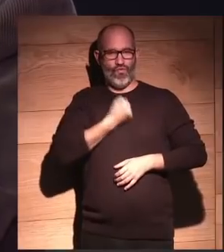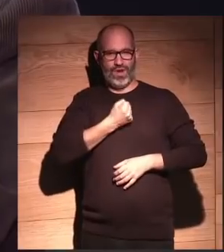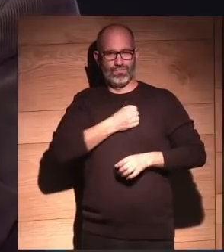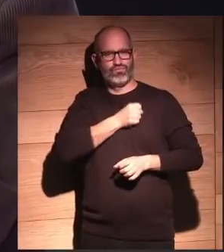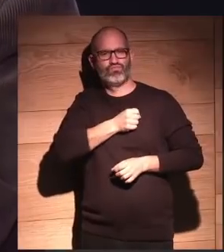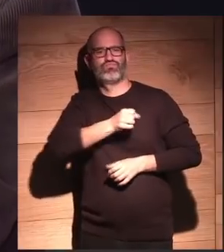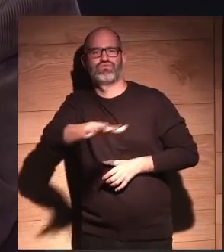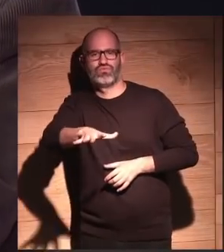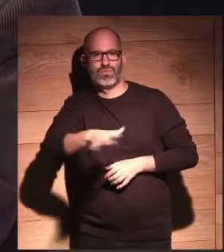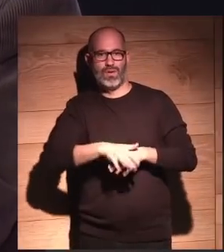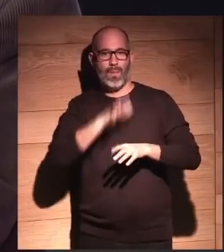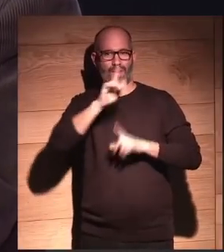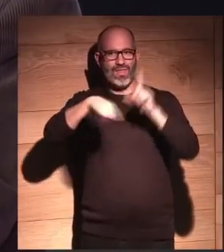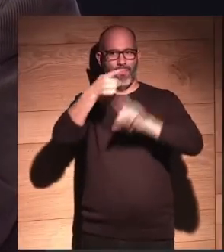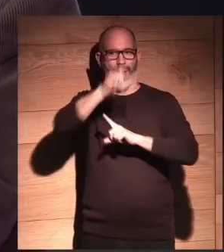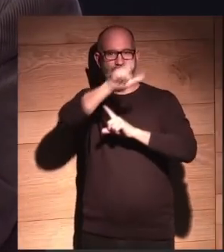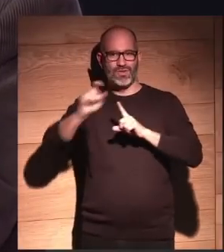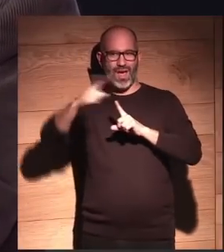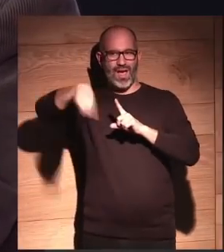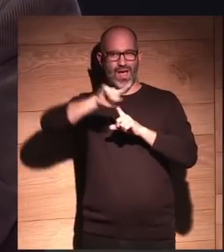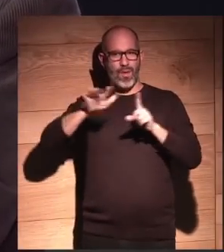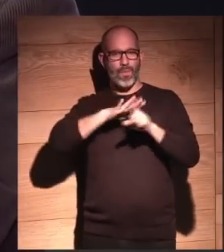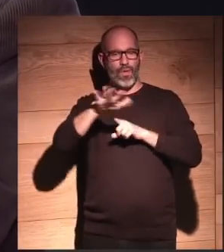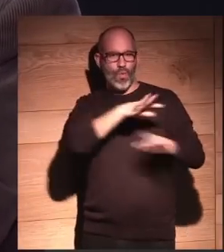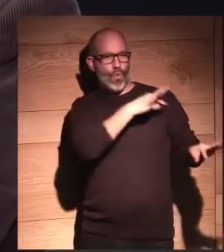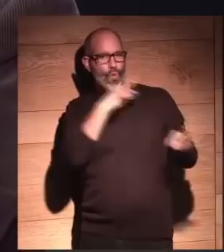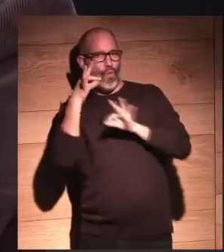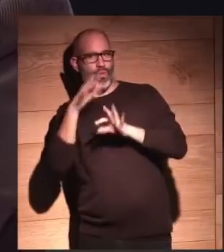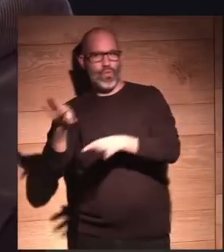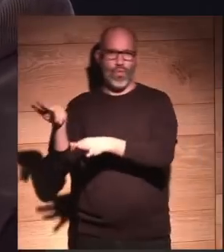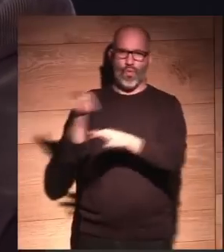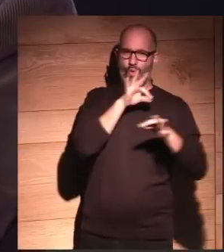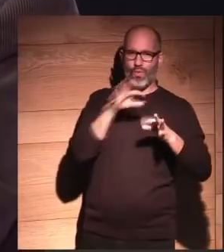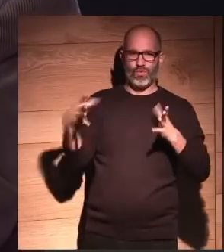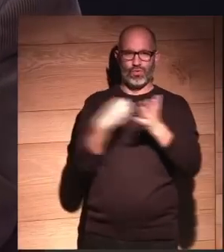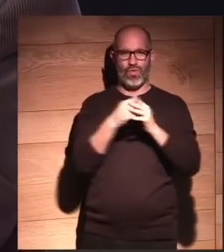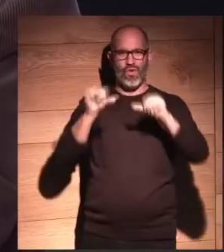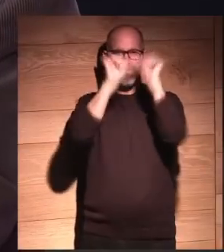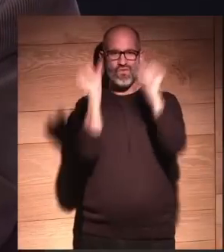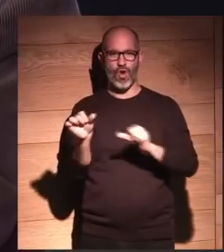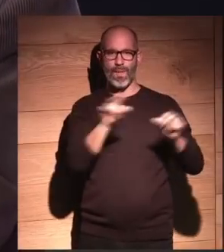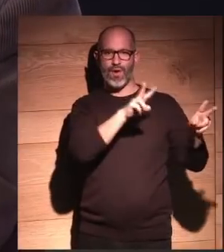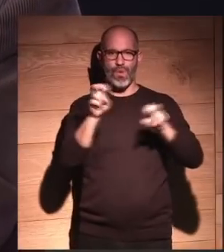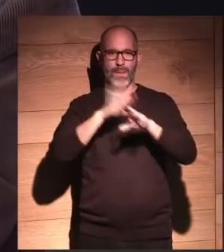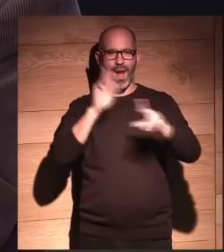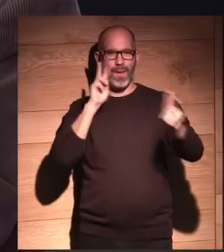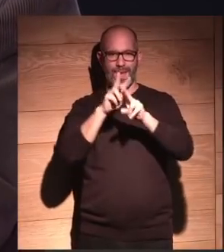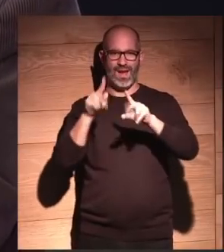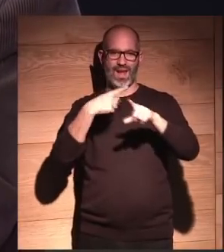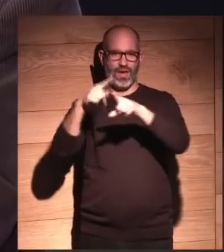el que va de paso no se le ocurre que pueden estar allí y por lo tanto nos está descubriendo nuevas maneras de ver las